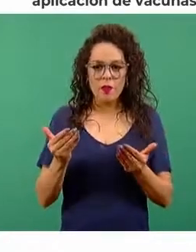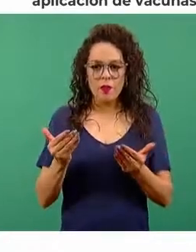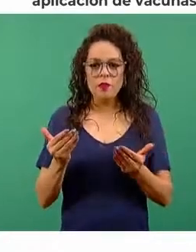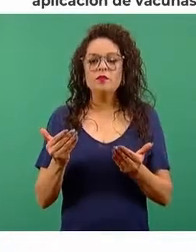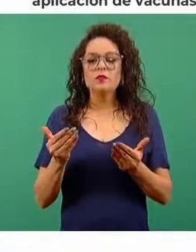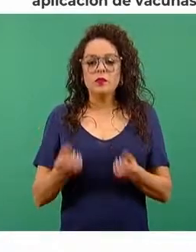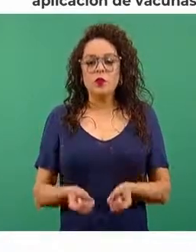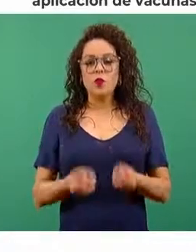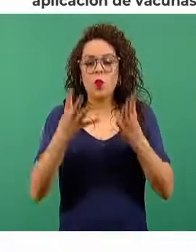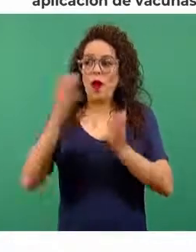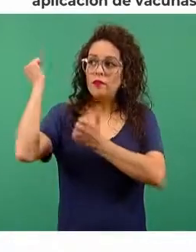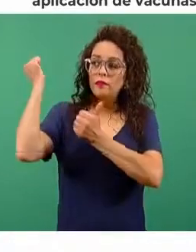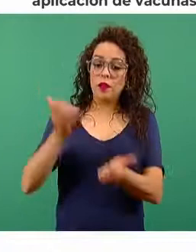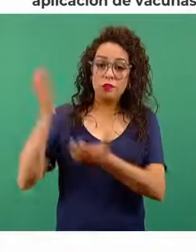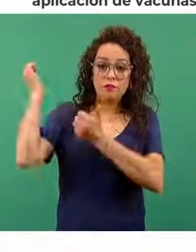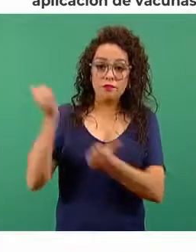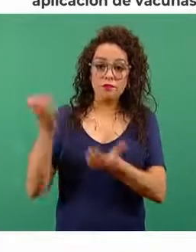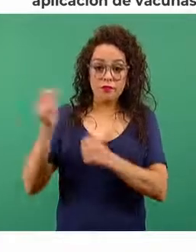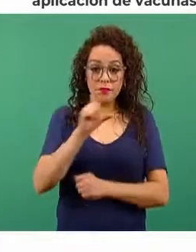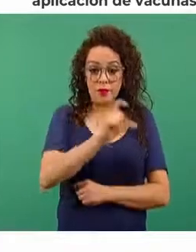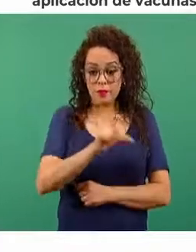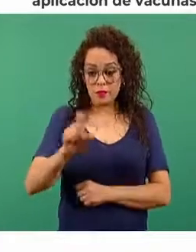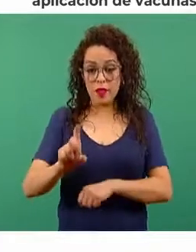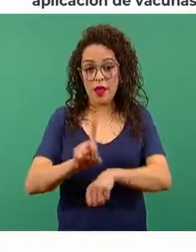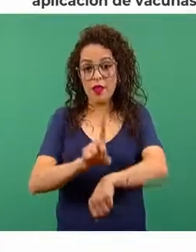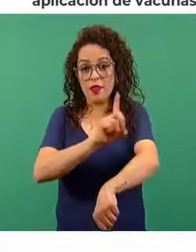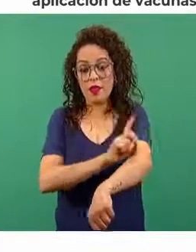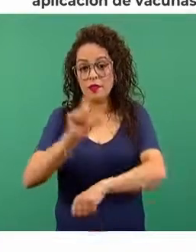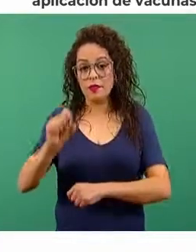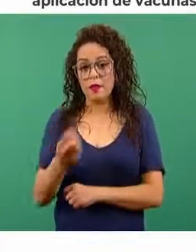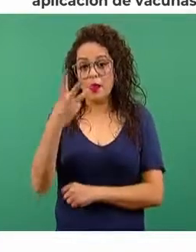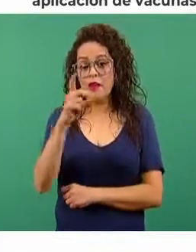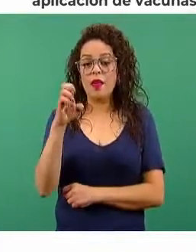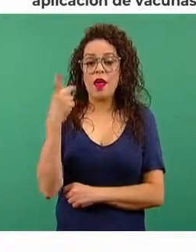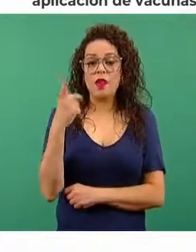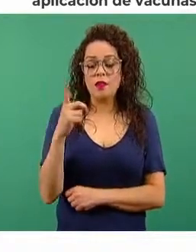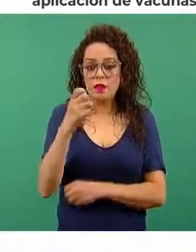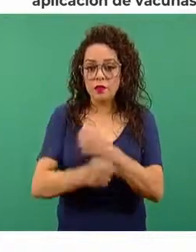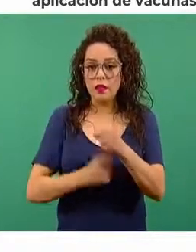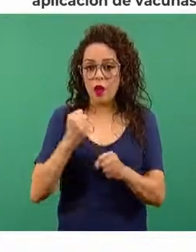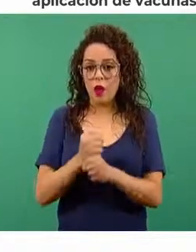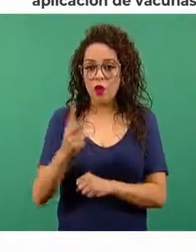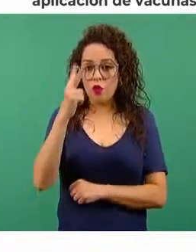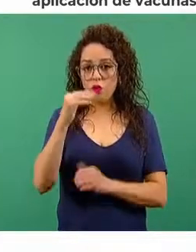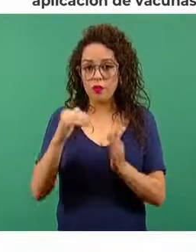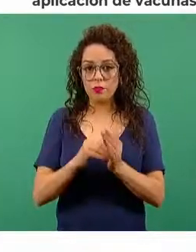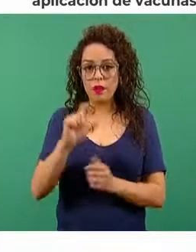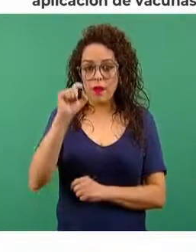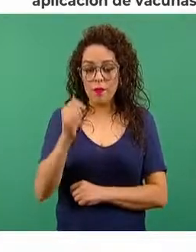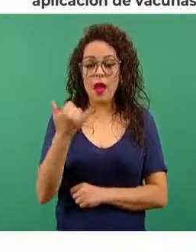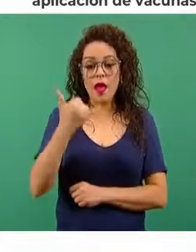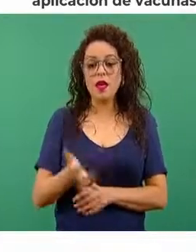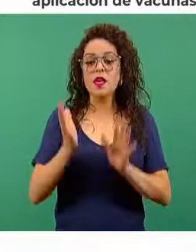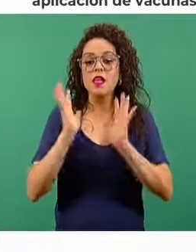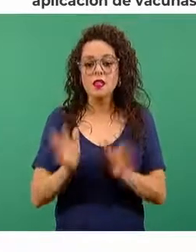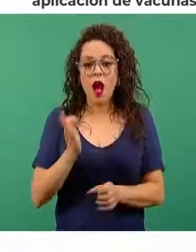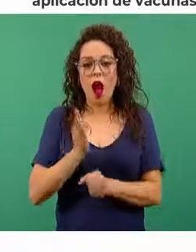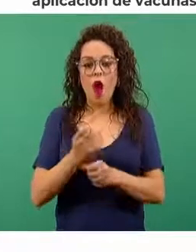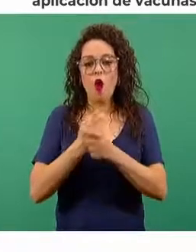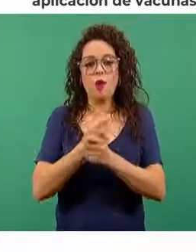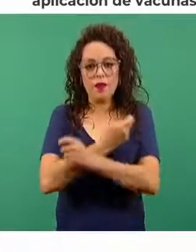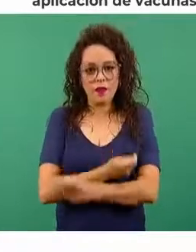de vacunas que han llegado al país desde el 23 de diciembre de 2020 y las que ya se han puesto. Hemos recibido casi